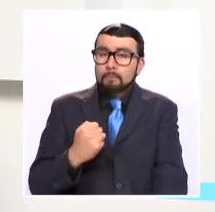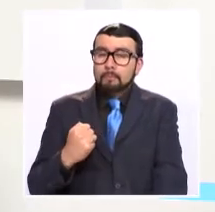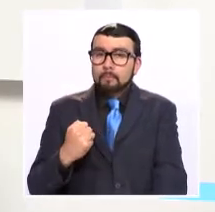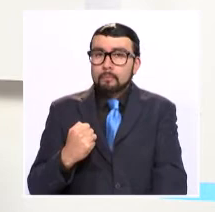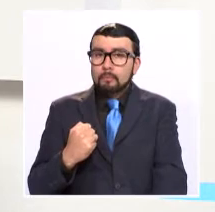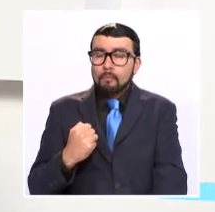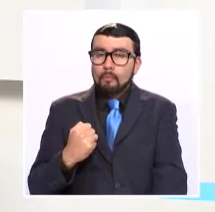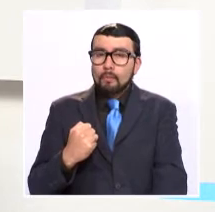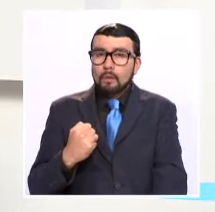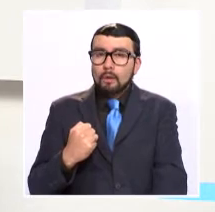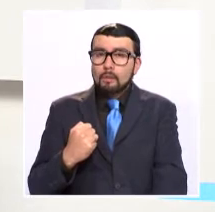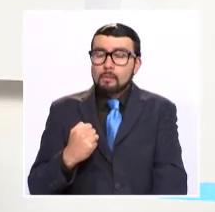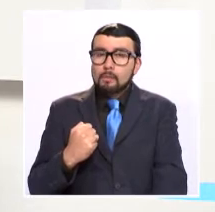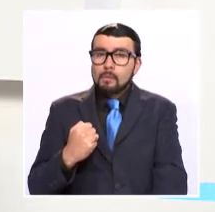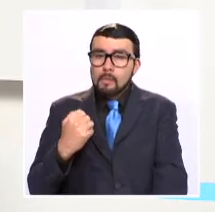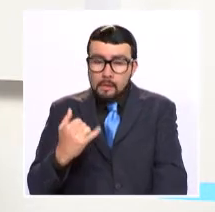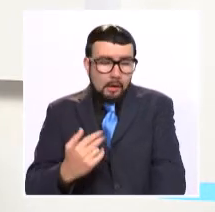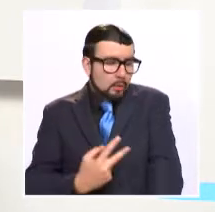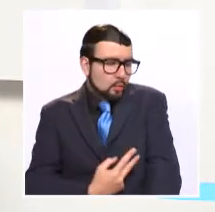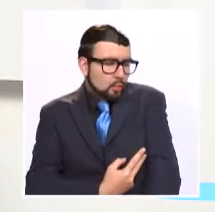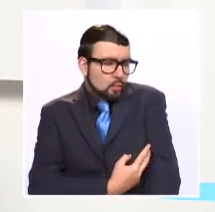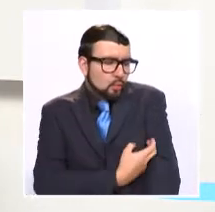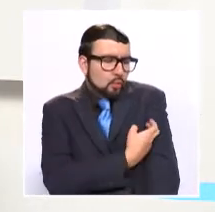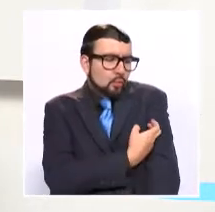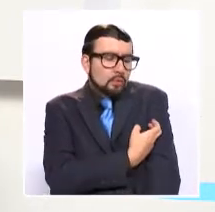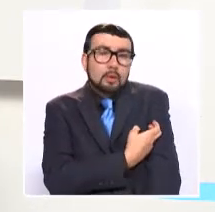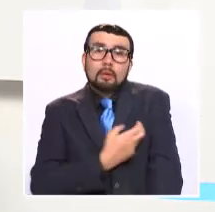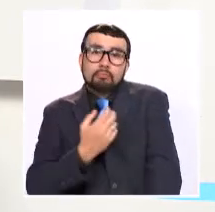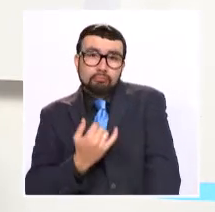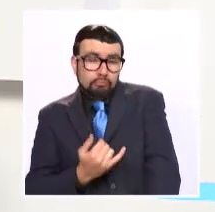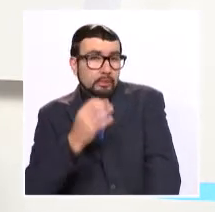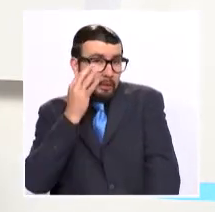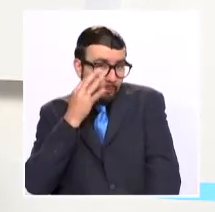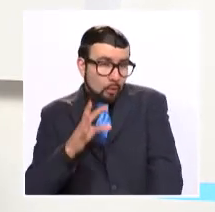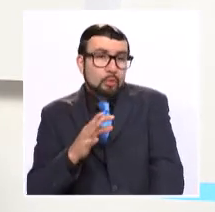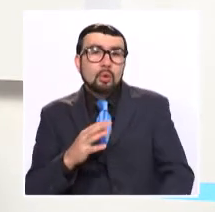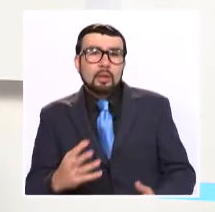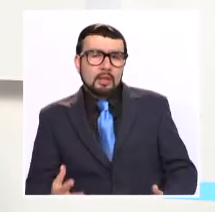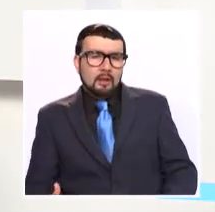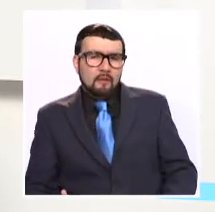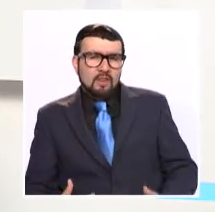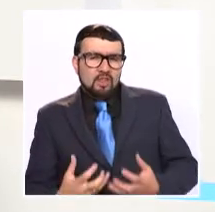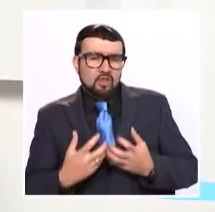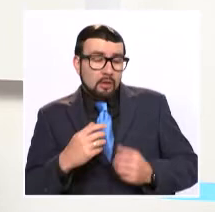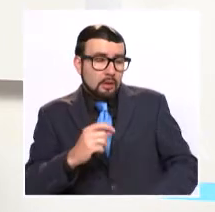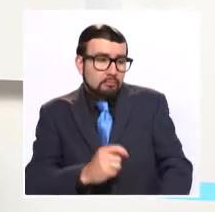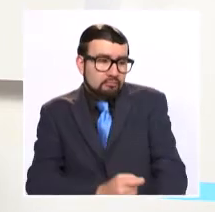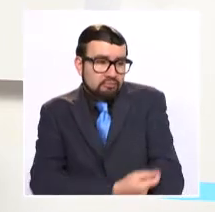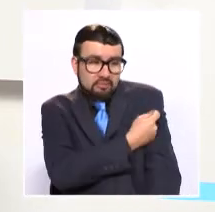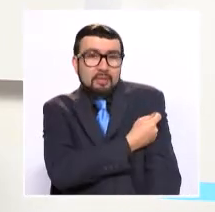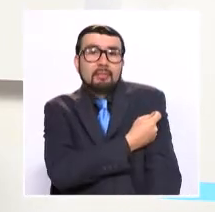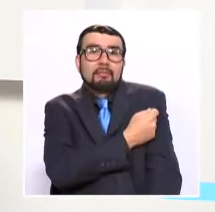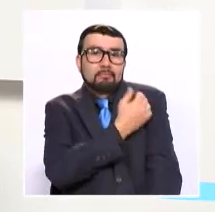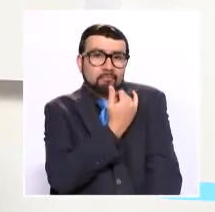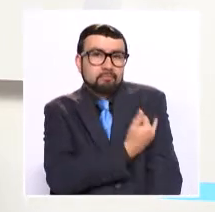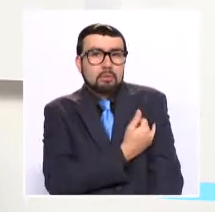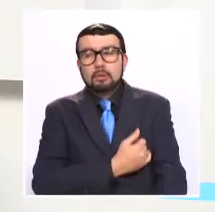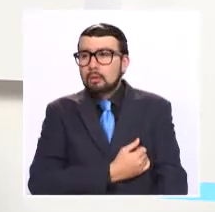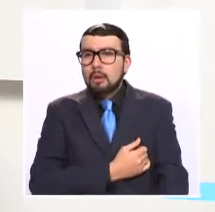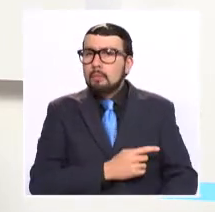se está entrando a través de la piel, eso puede ser una puerta de entrada para algún proceso infeccioso. Hay que aclarar